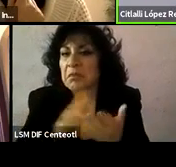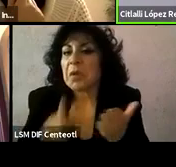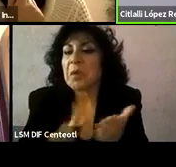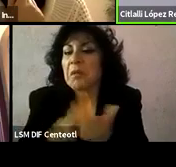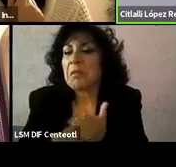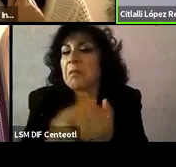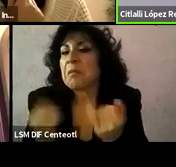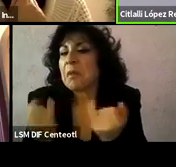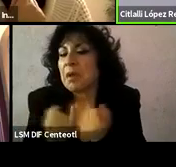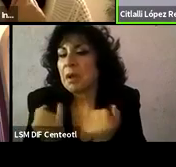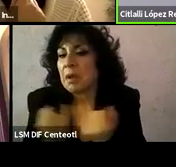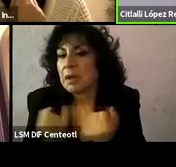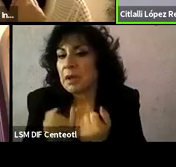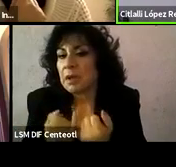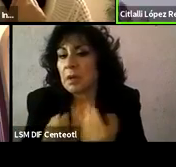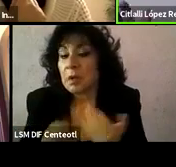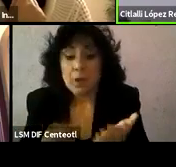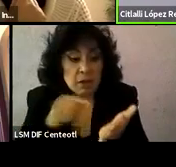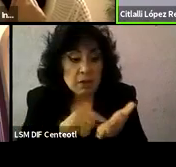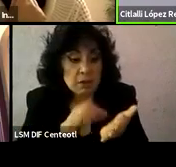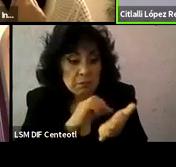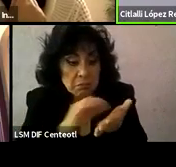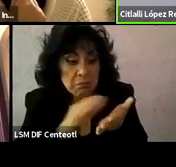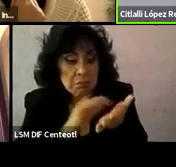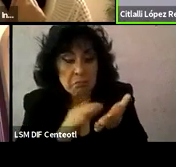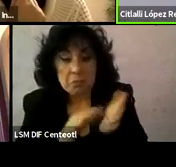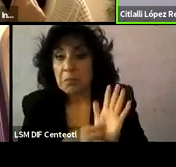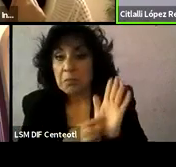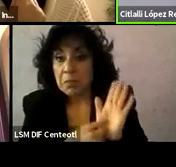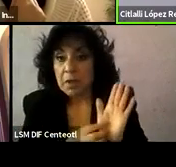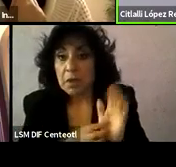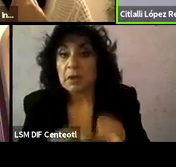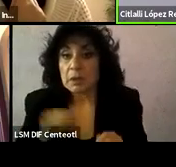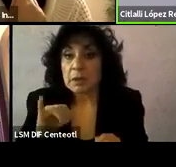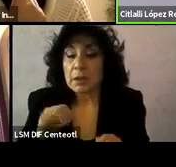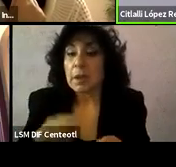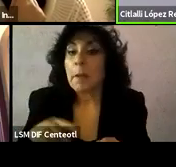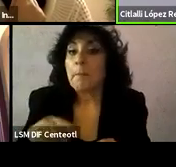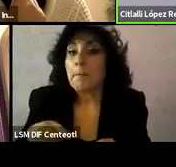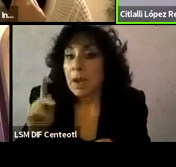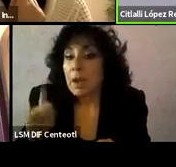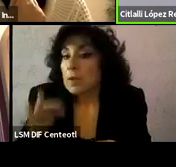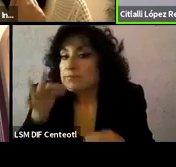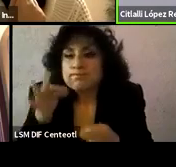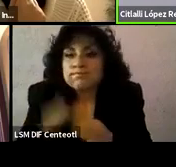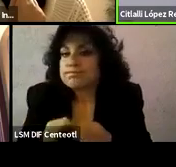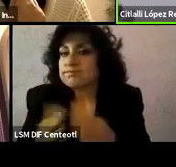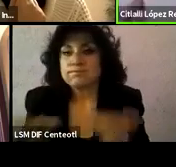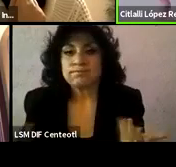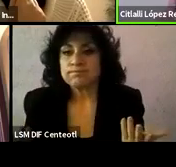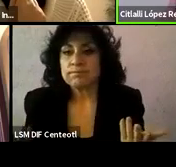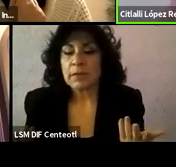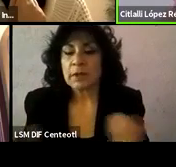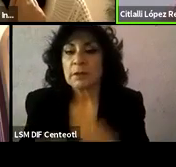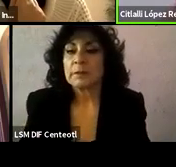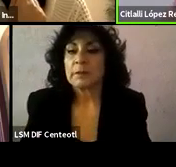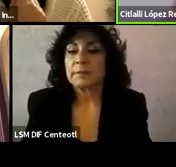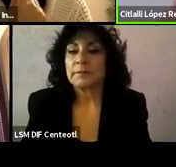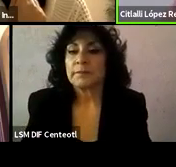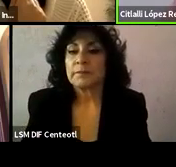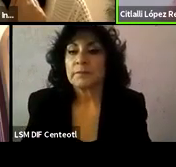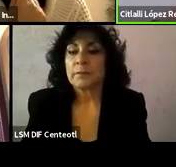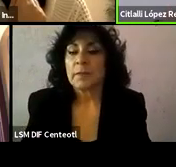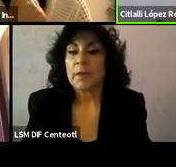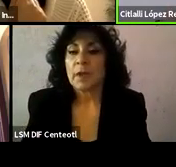poco lo que hemos ido tejiendo las tres en esta conversación, las cuatro, es que